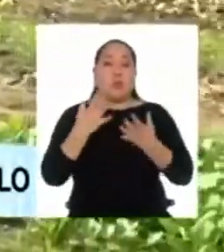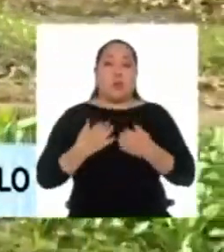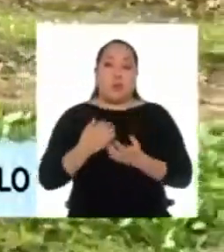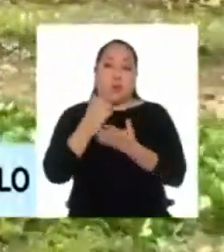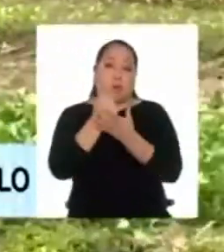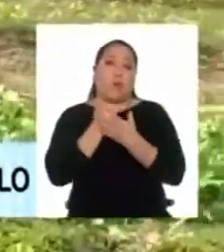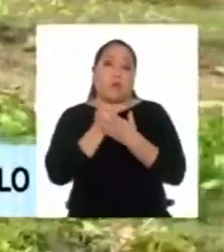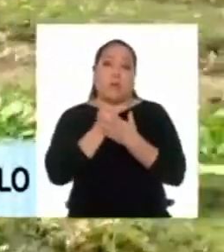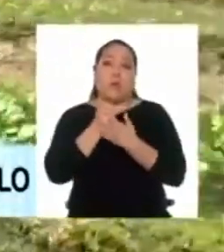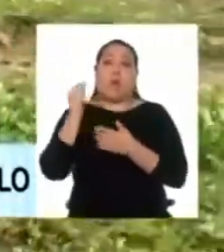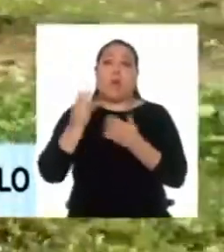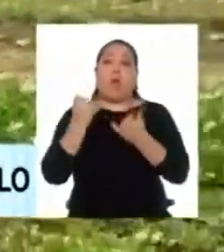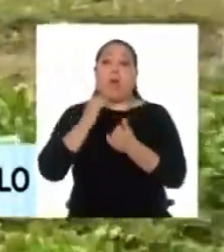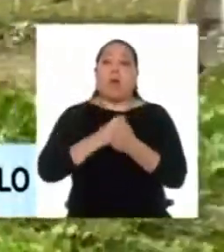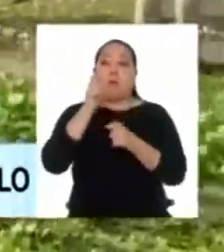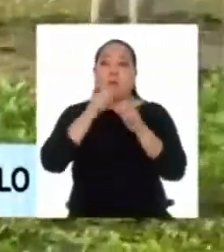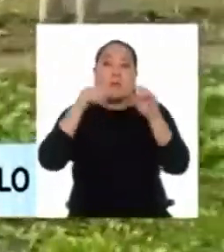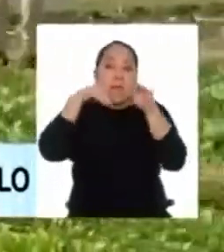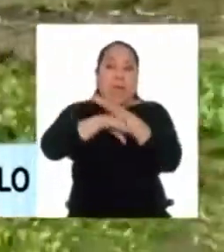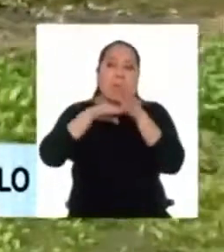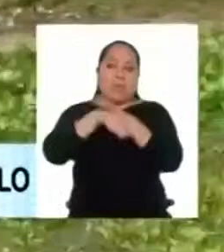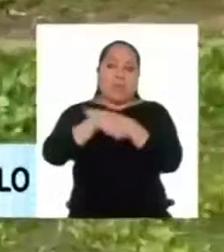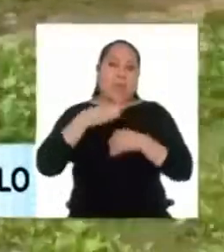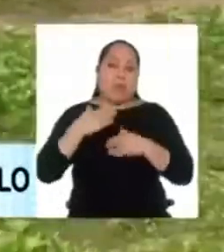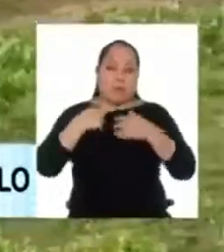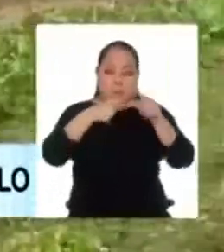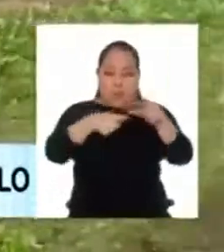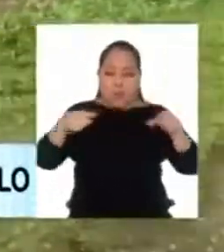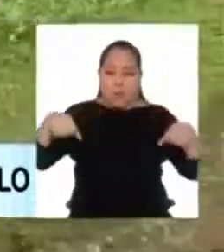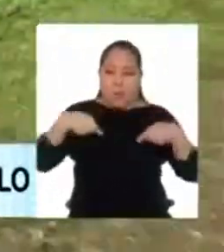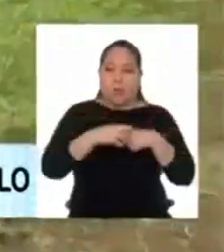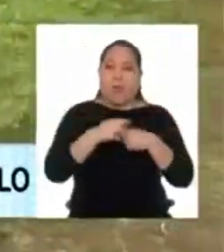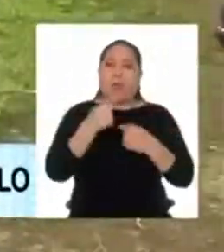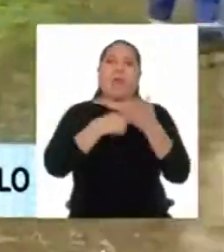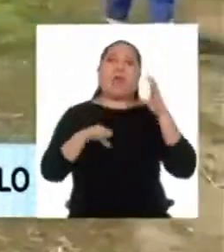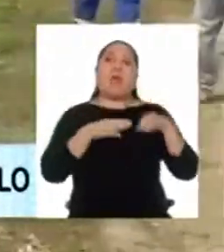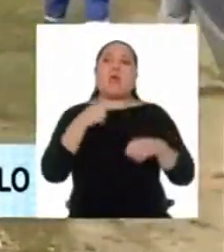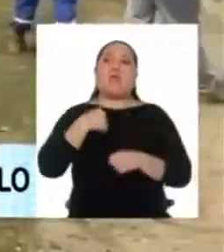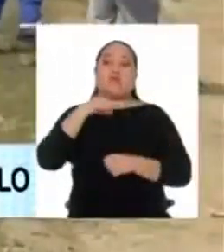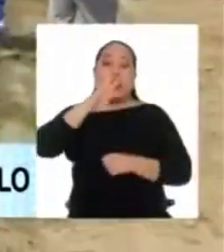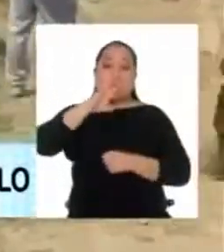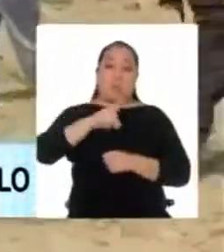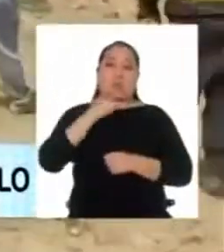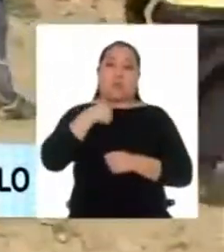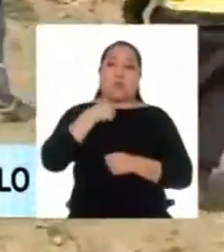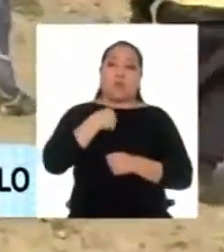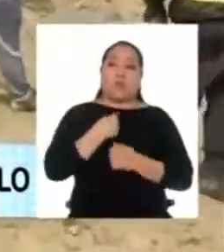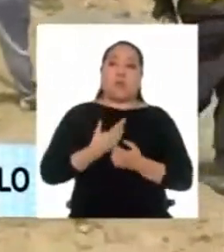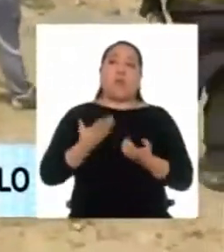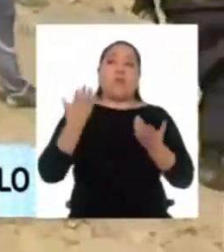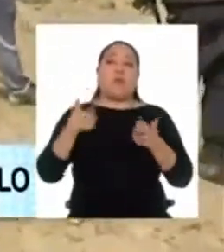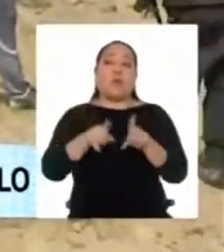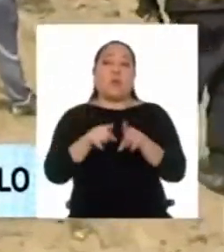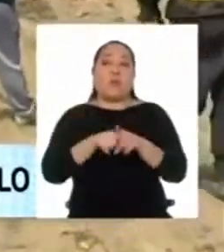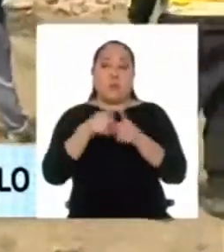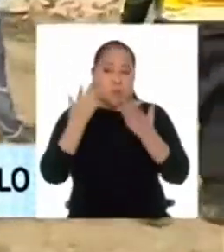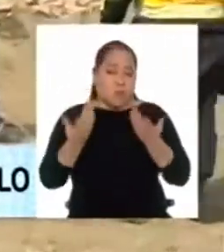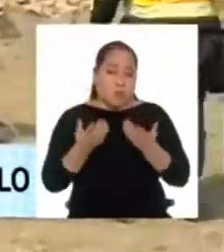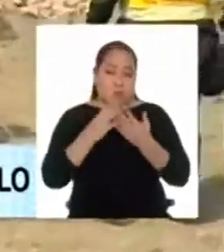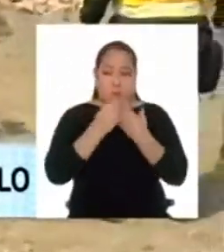me hagan, porque los invasores ahorita se meten, ¿qué hago yo? Los rateros también, tengo mis herramientas allá de